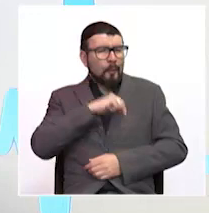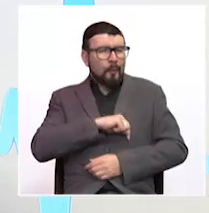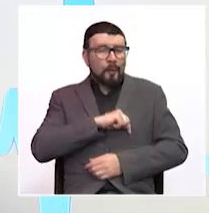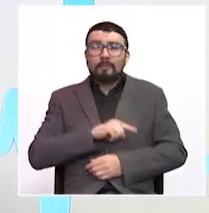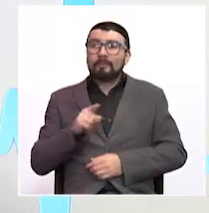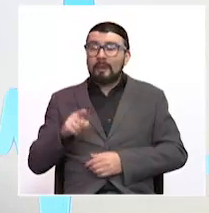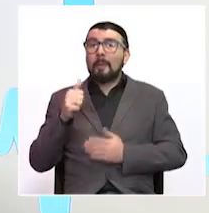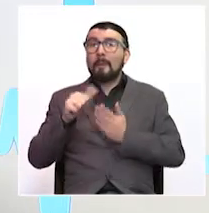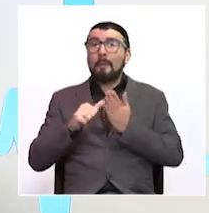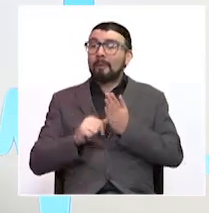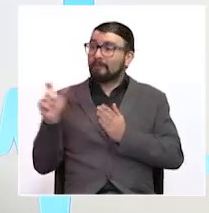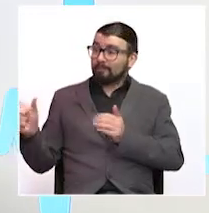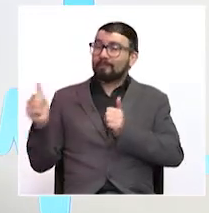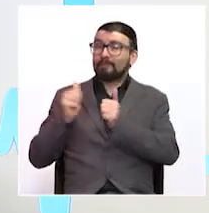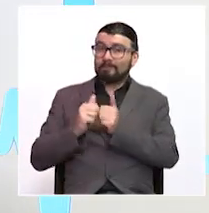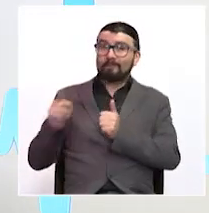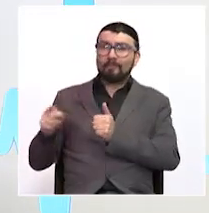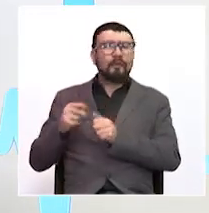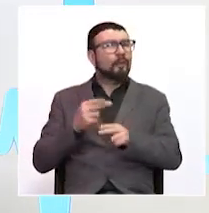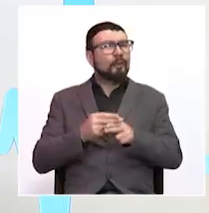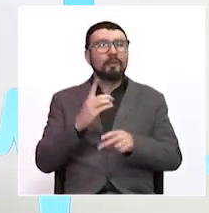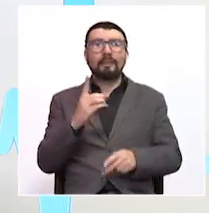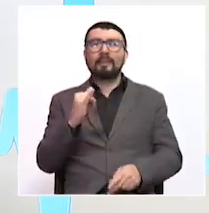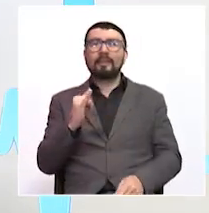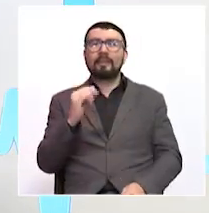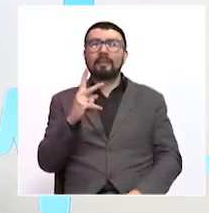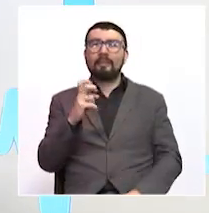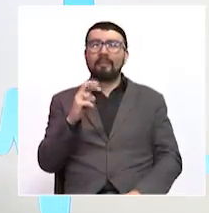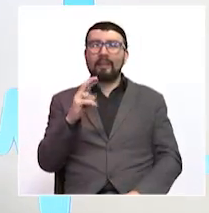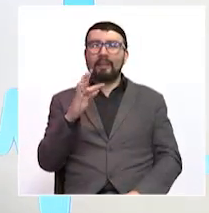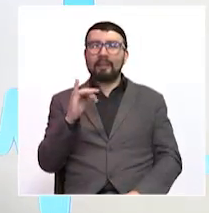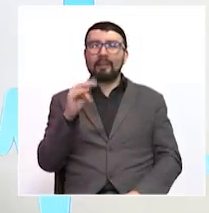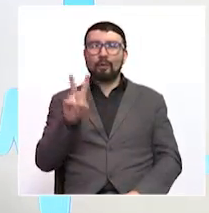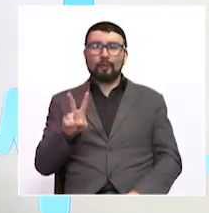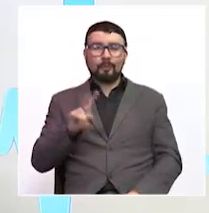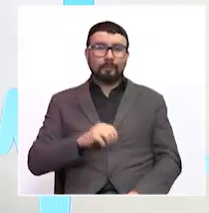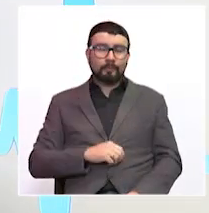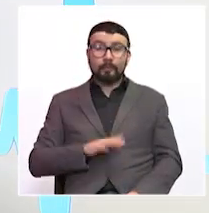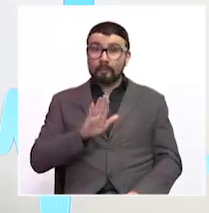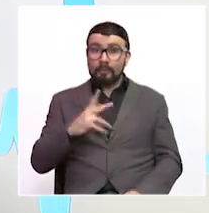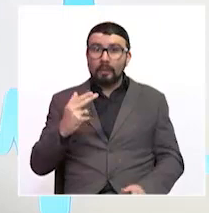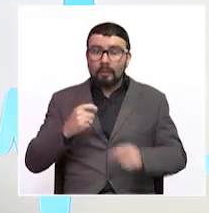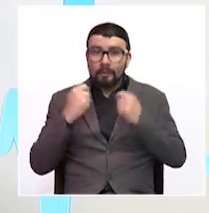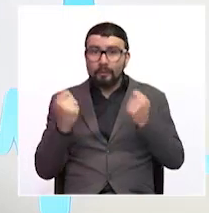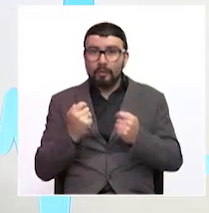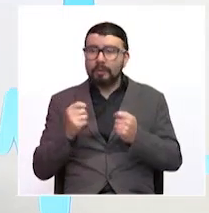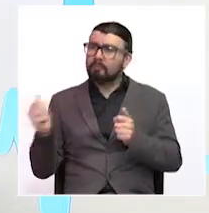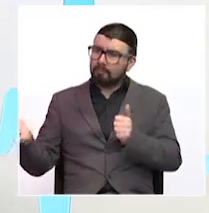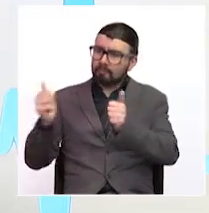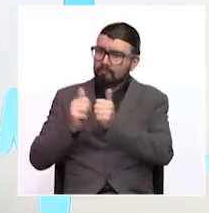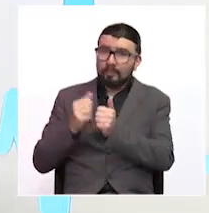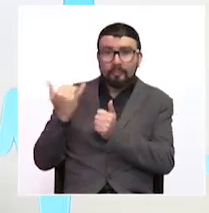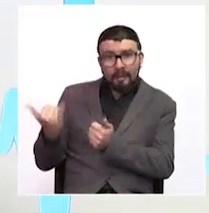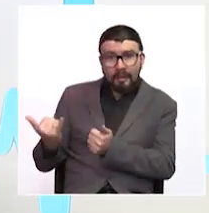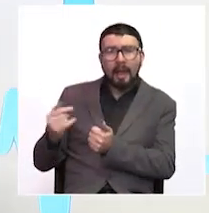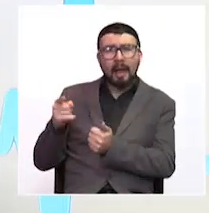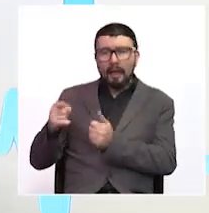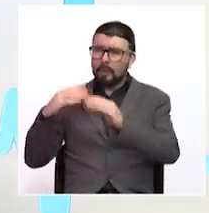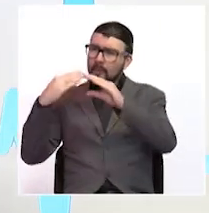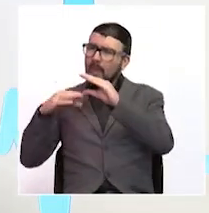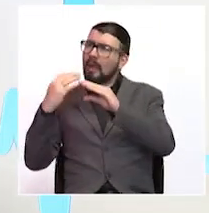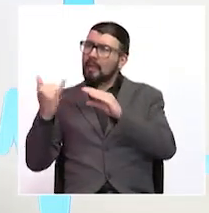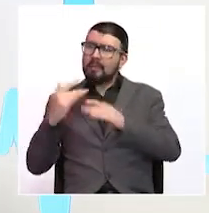programa y con el doctor eduardo que se llama divertidos vamos a este corte de comerciales y los dejo con esa nota de salud